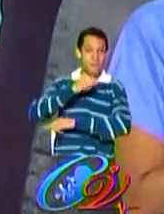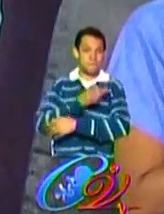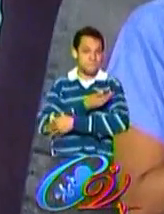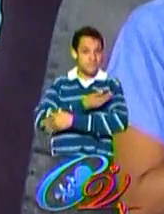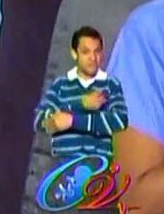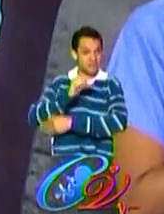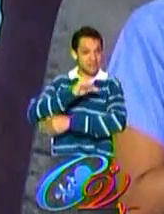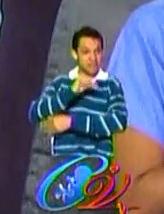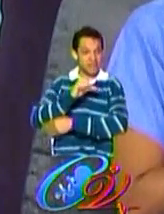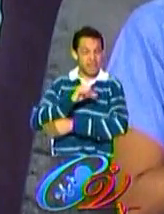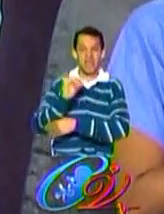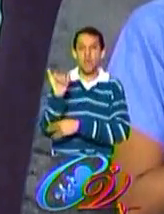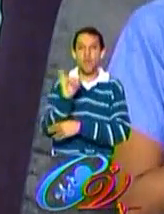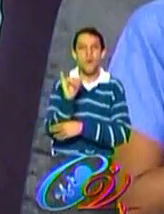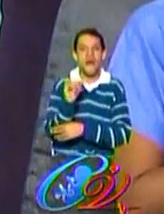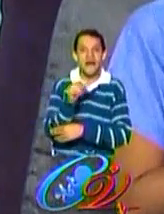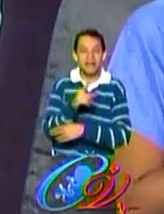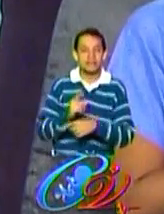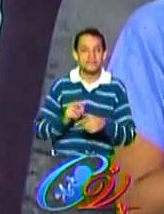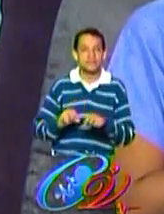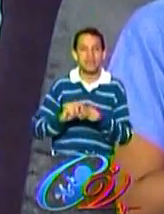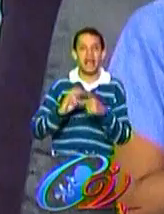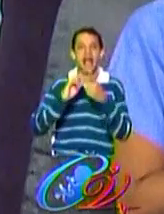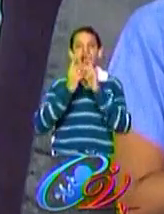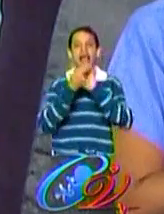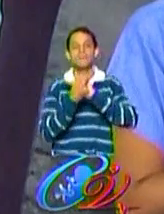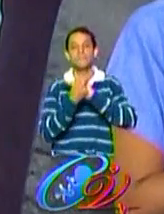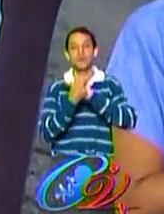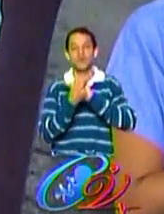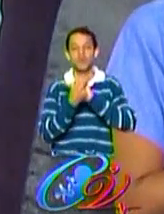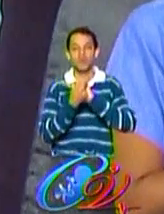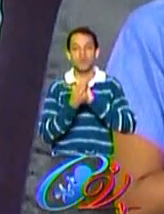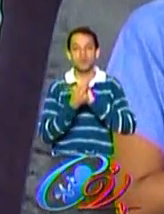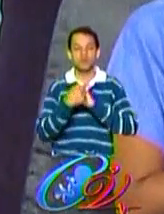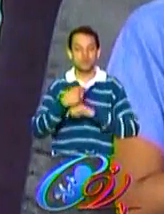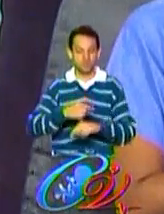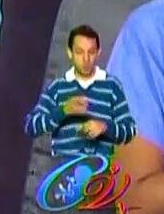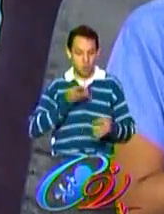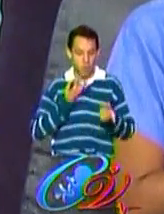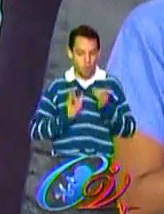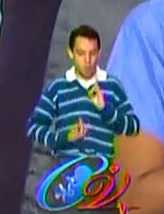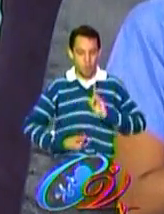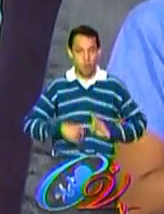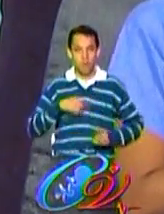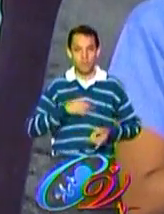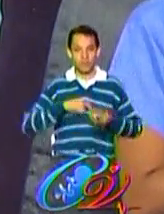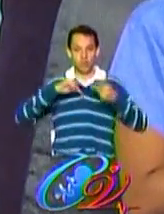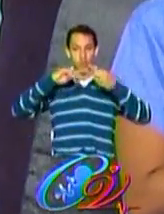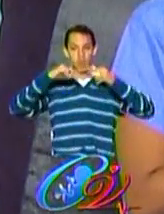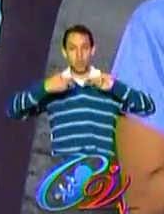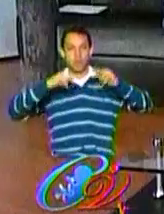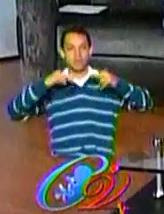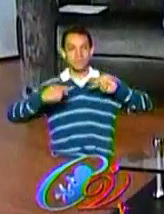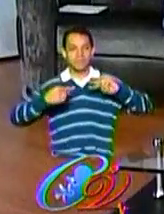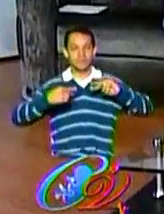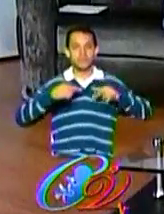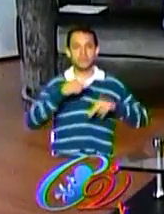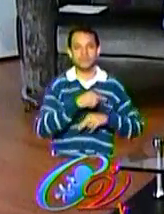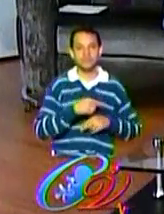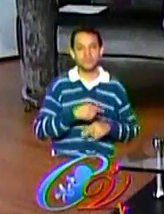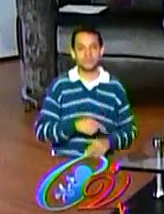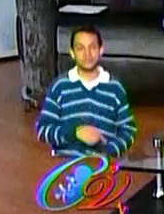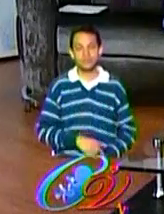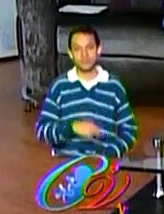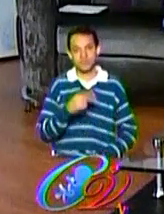con plástico, básicamente les estamos cambiando el nivel hormonal al niño desde que nace. ¿El componente es cuál?